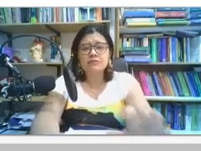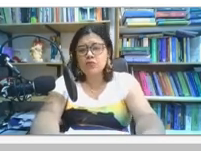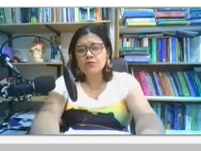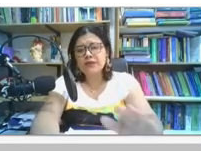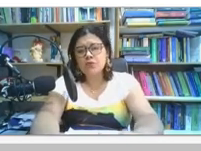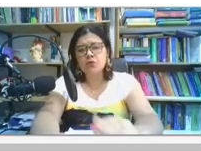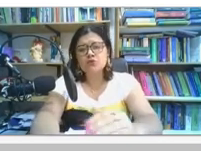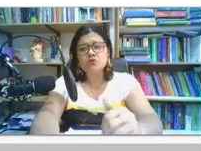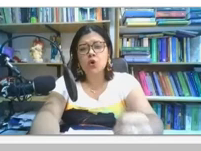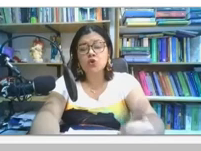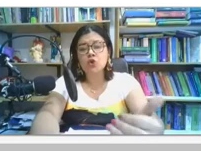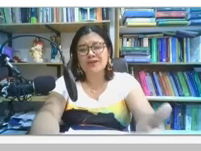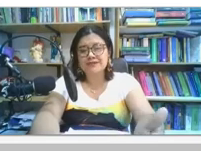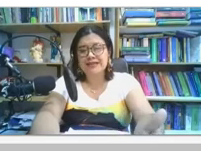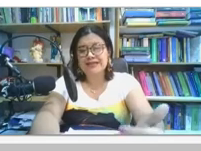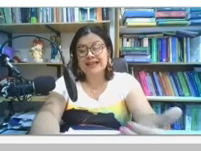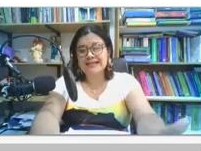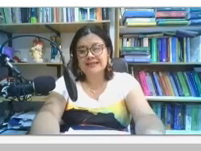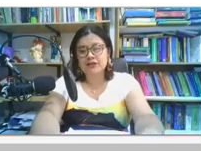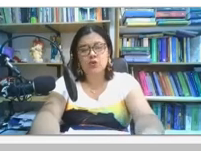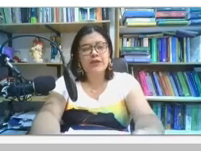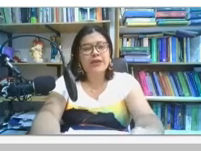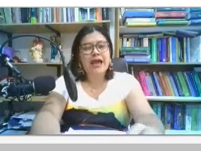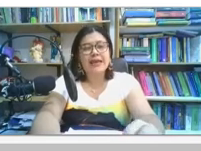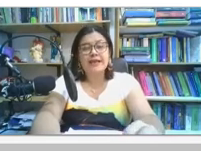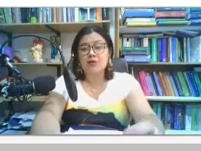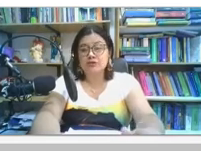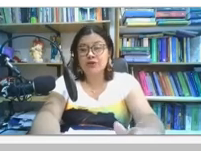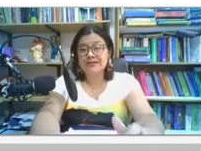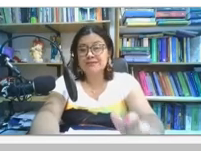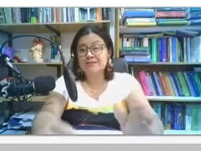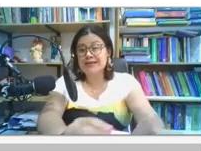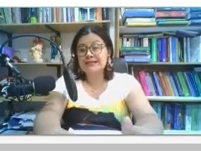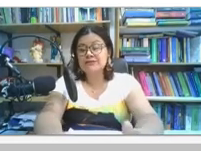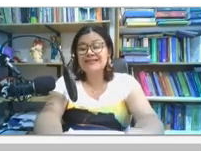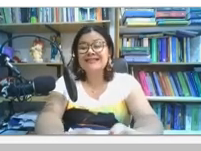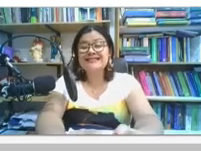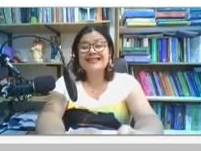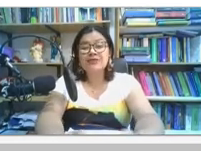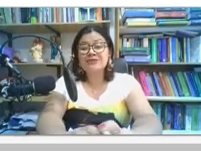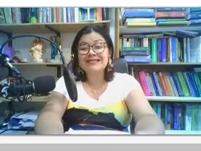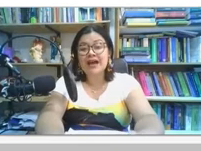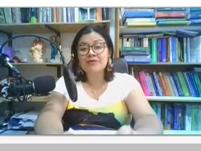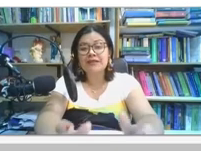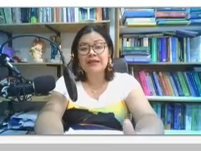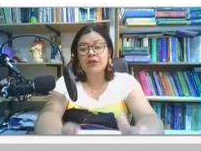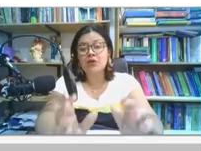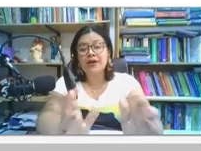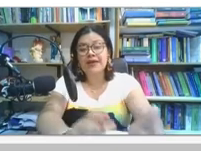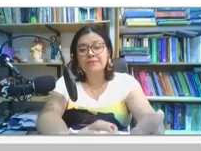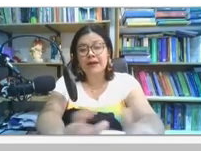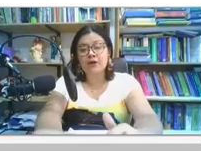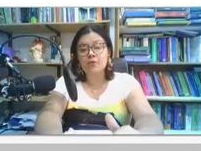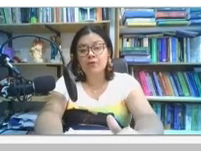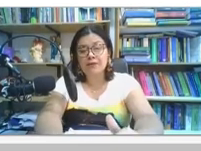ser muy meticulosos con lo que están realizando en ocasiones para estas fechas ya no está habilitado